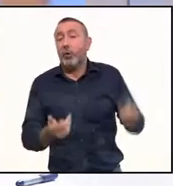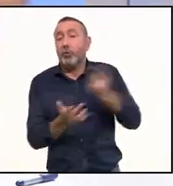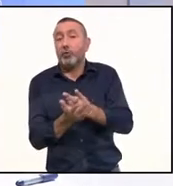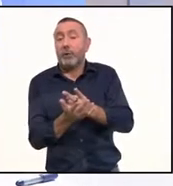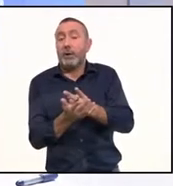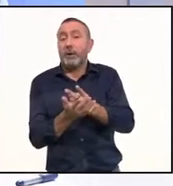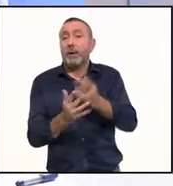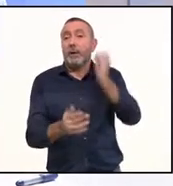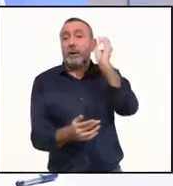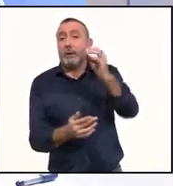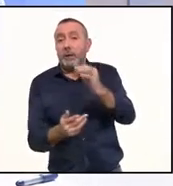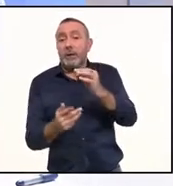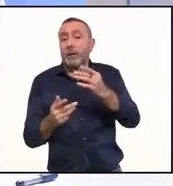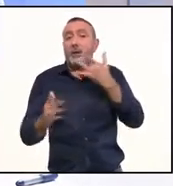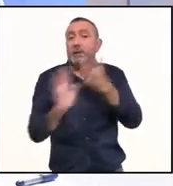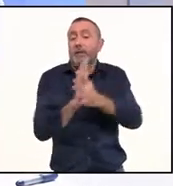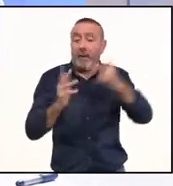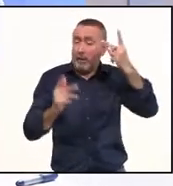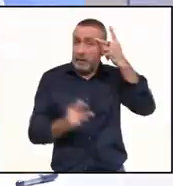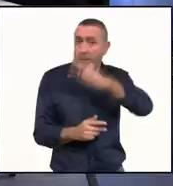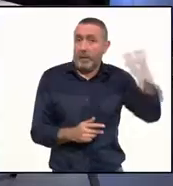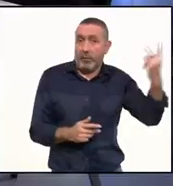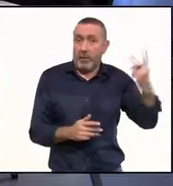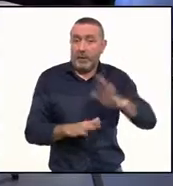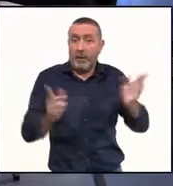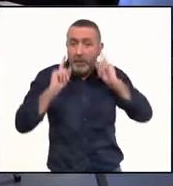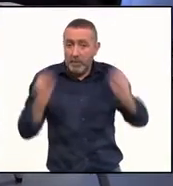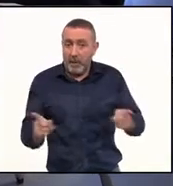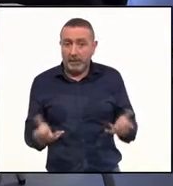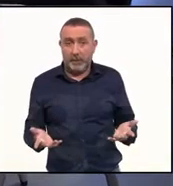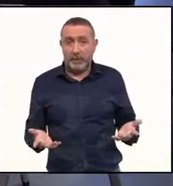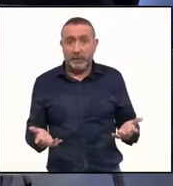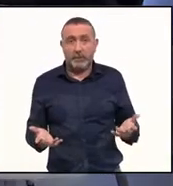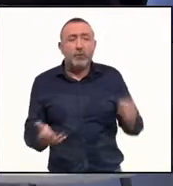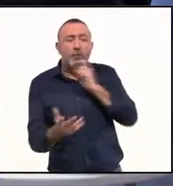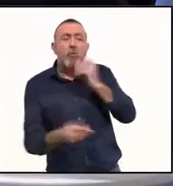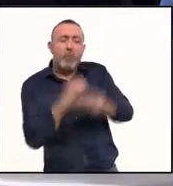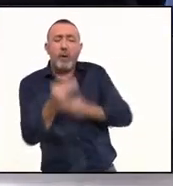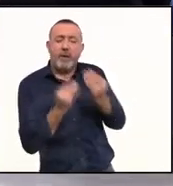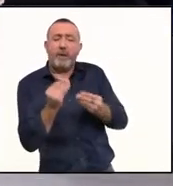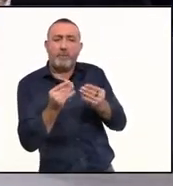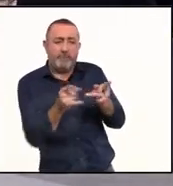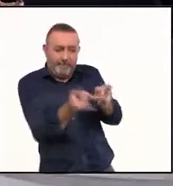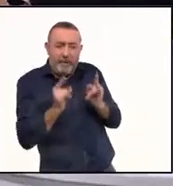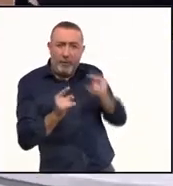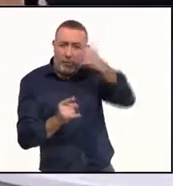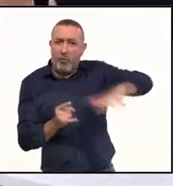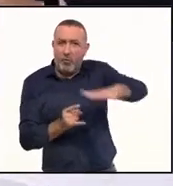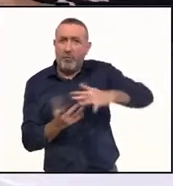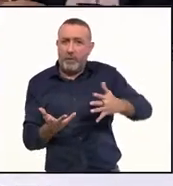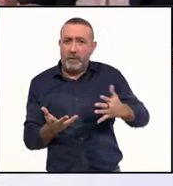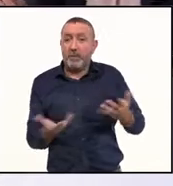desconecta en rojo con azul y pasan tres kilos a todos dirigiéndome a ellos al final